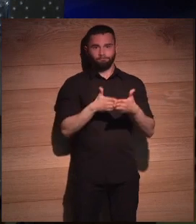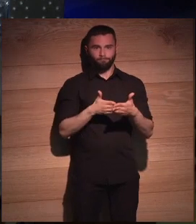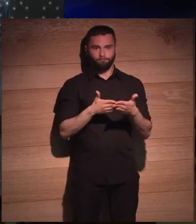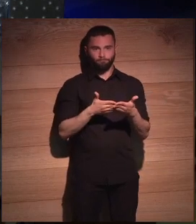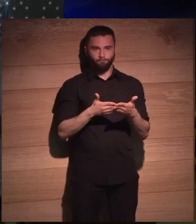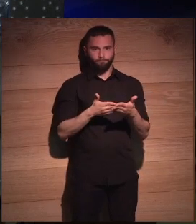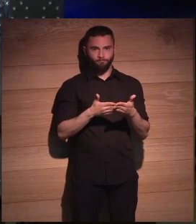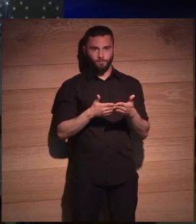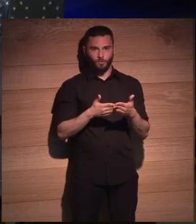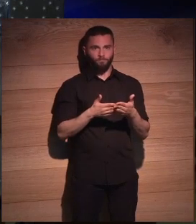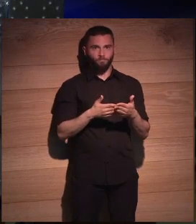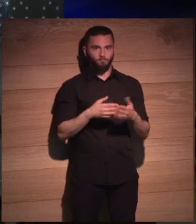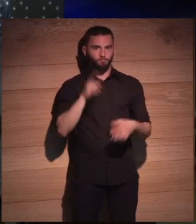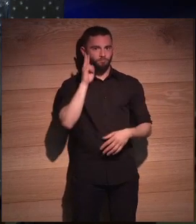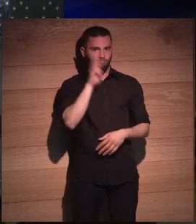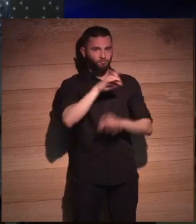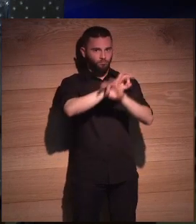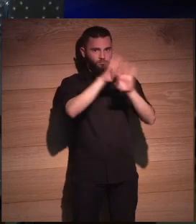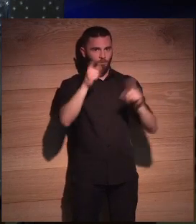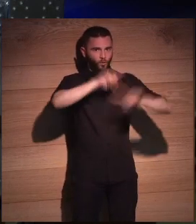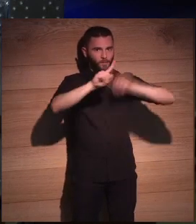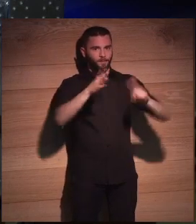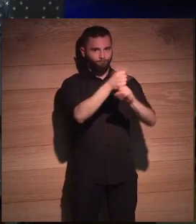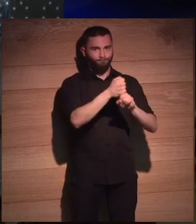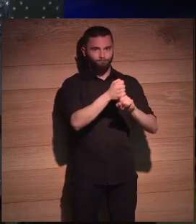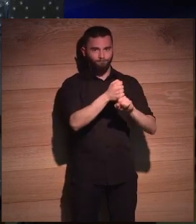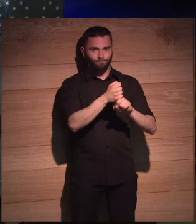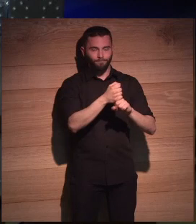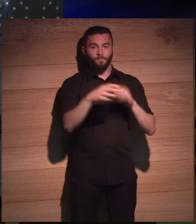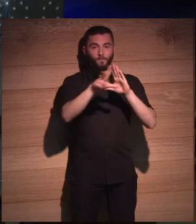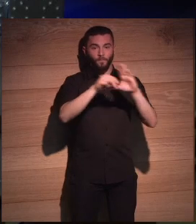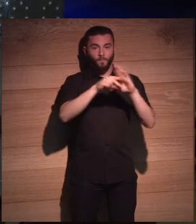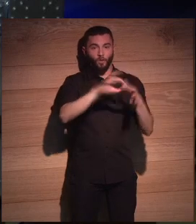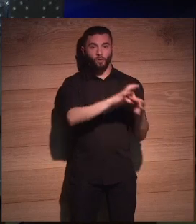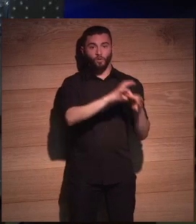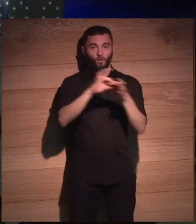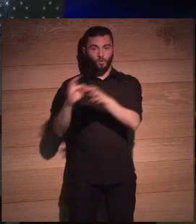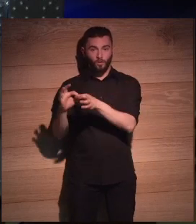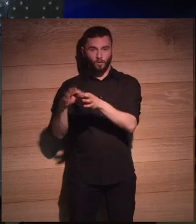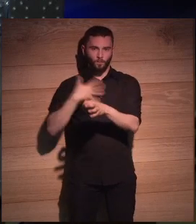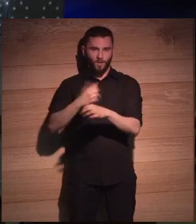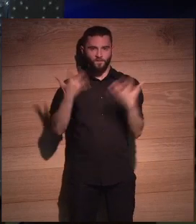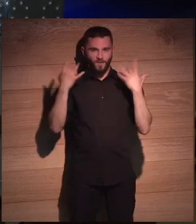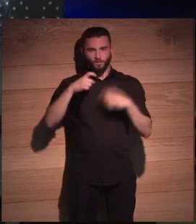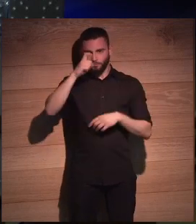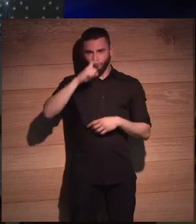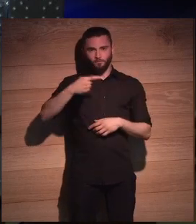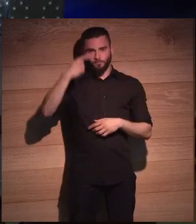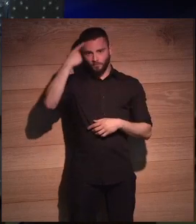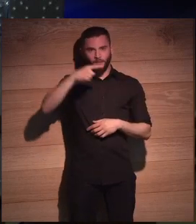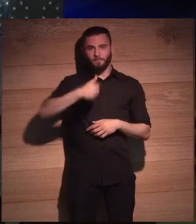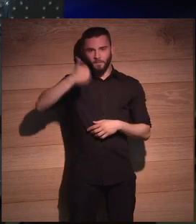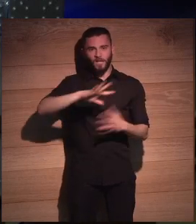los problemas que hemos identificado. En relación con el vídeo y algo que a lo mejor tenéis más fresco, que sale más en las